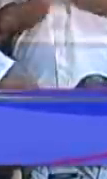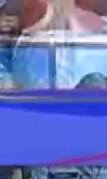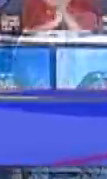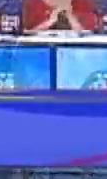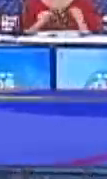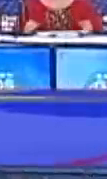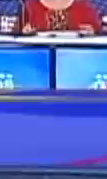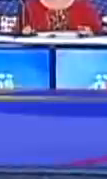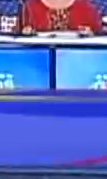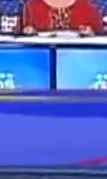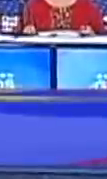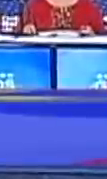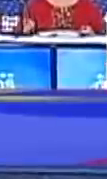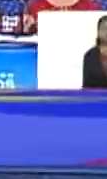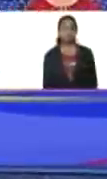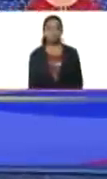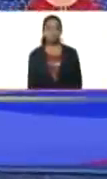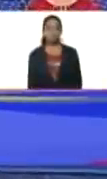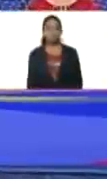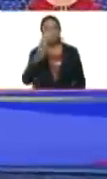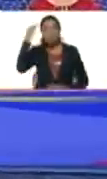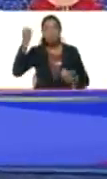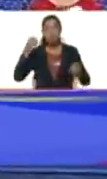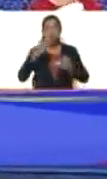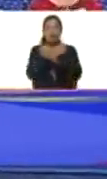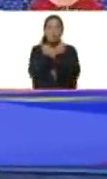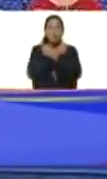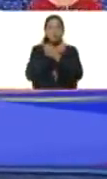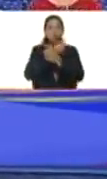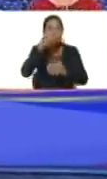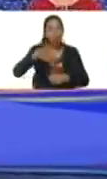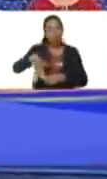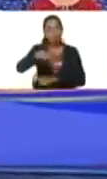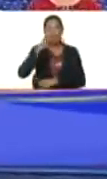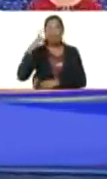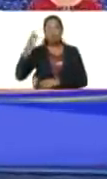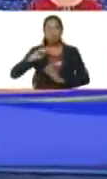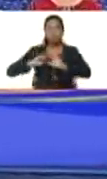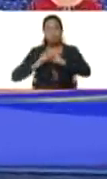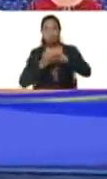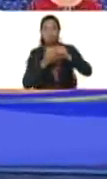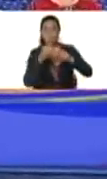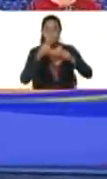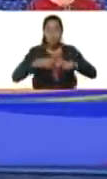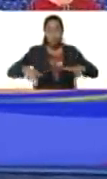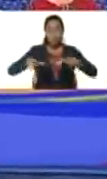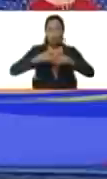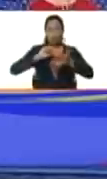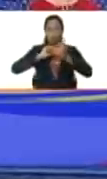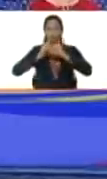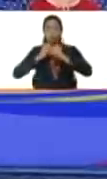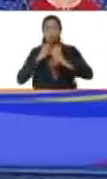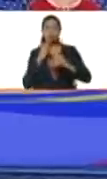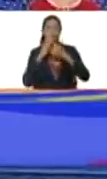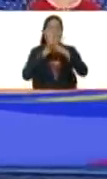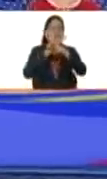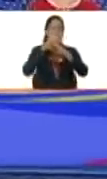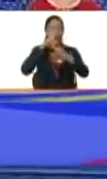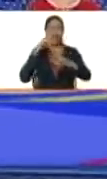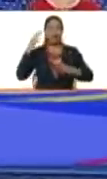Mi saludo y mi abrazo al pueblo de Guatire. En este estadio de béisbol jugué yo. Ahí jugué